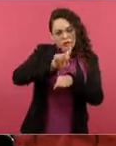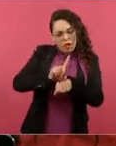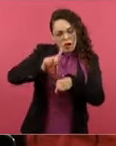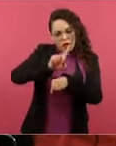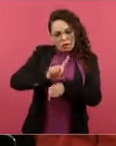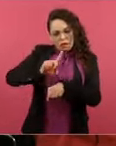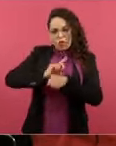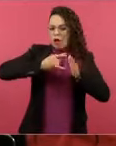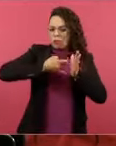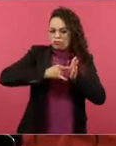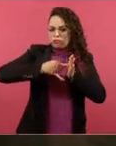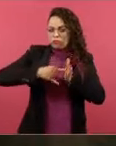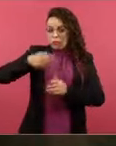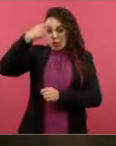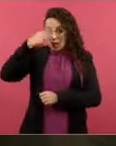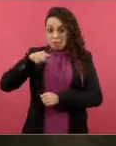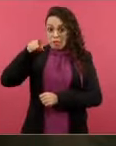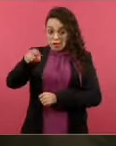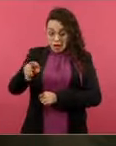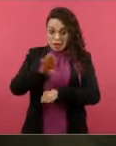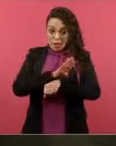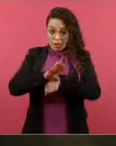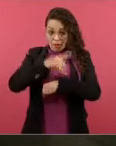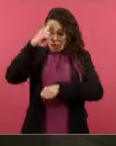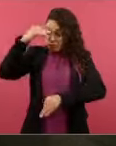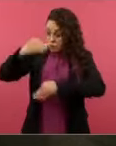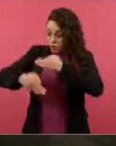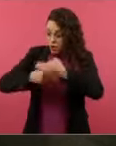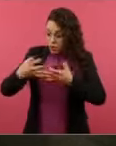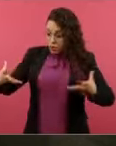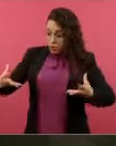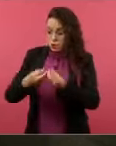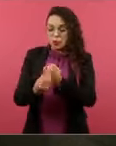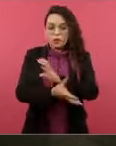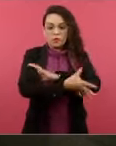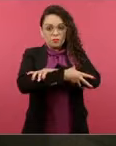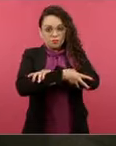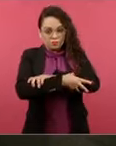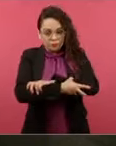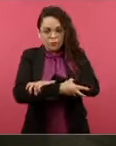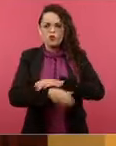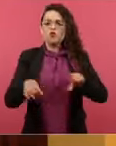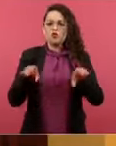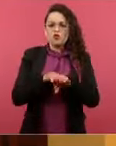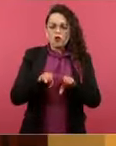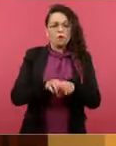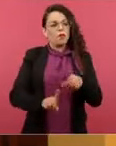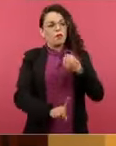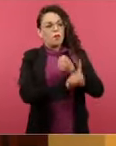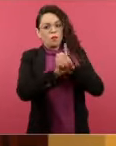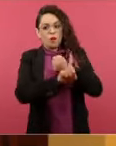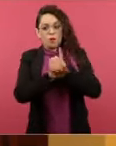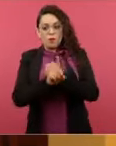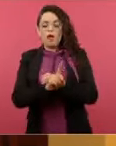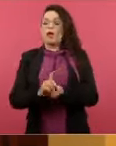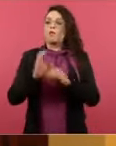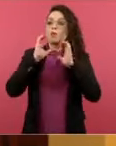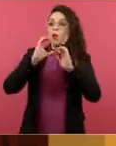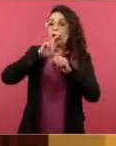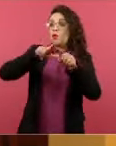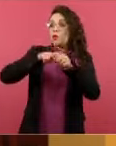servicio solidario y de beneficio colectivo a partir de la atención a un problema del cuidado del medio